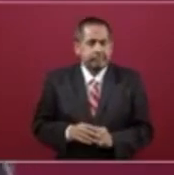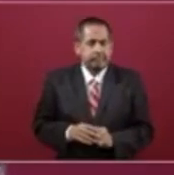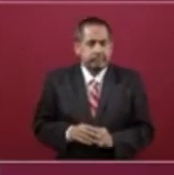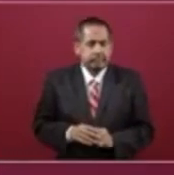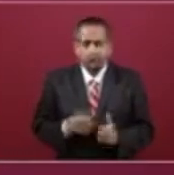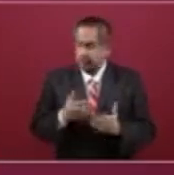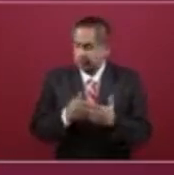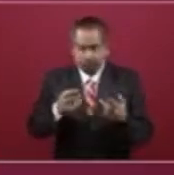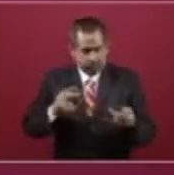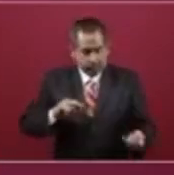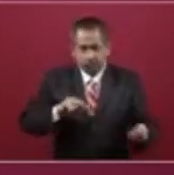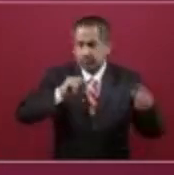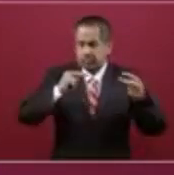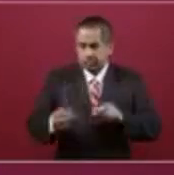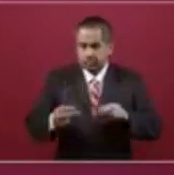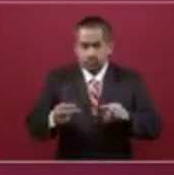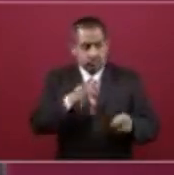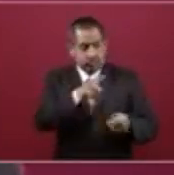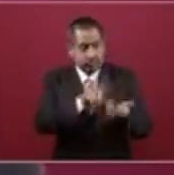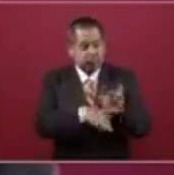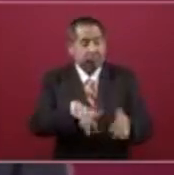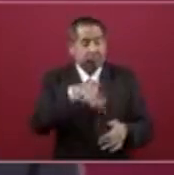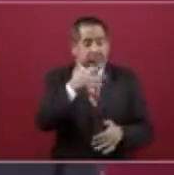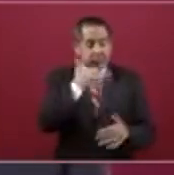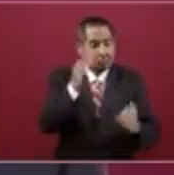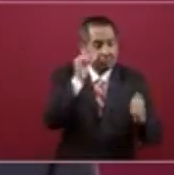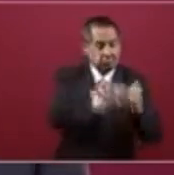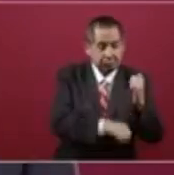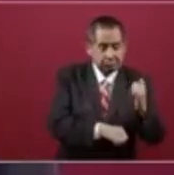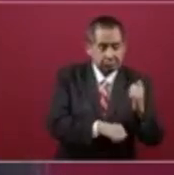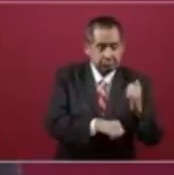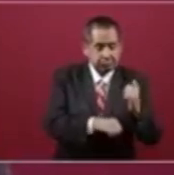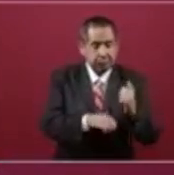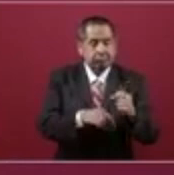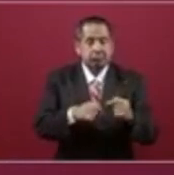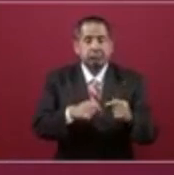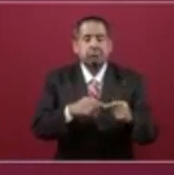Ahora el que tranza avanza, pero